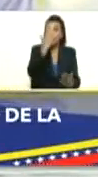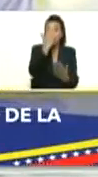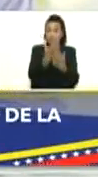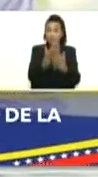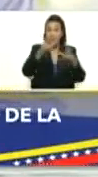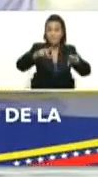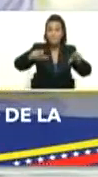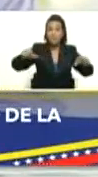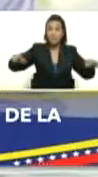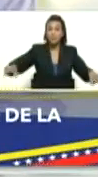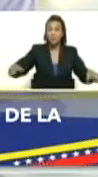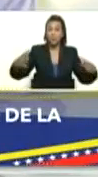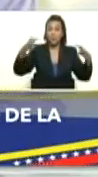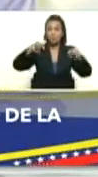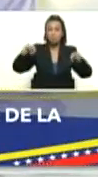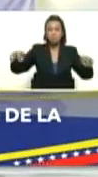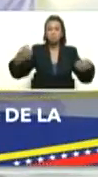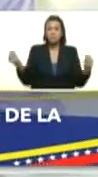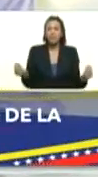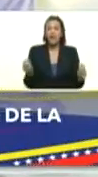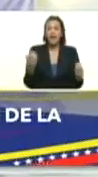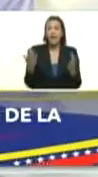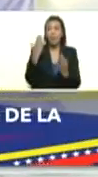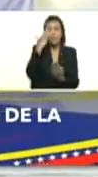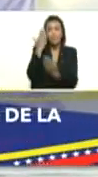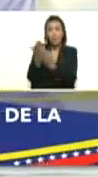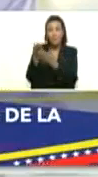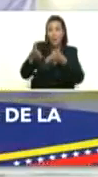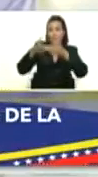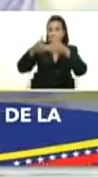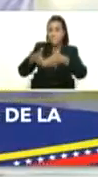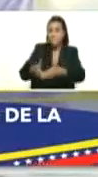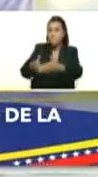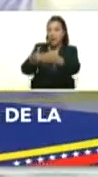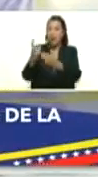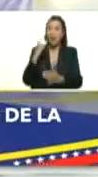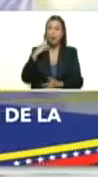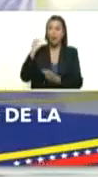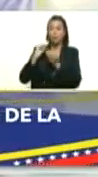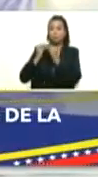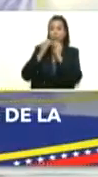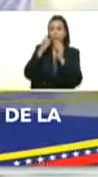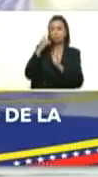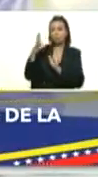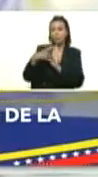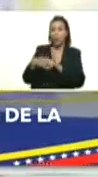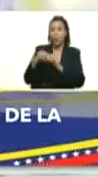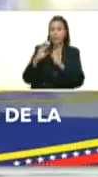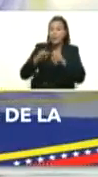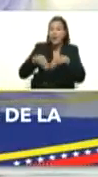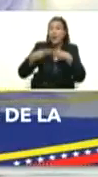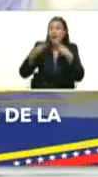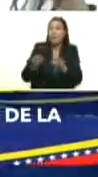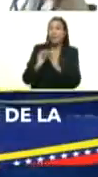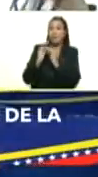presencia este barco maravilloso que ha sido